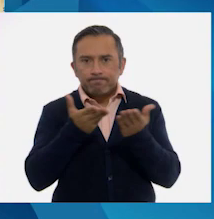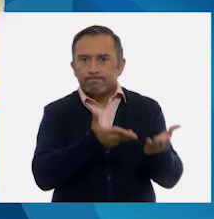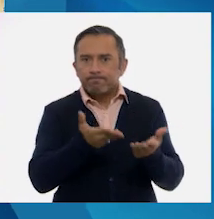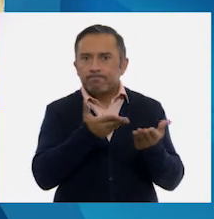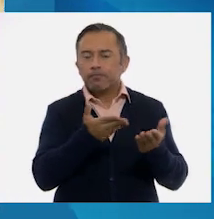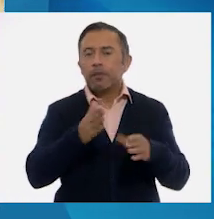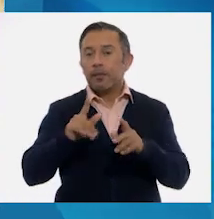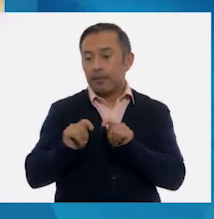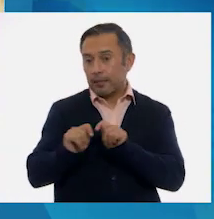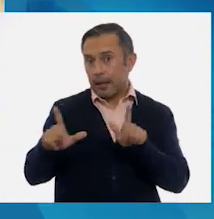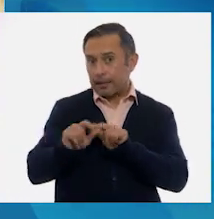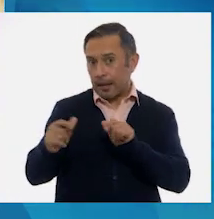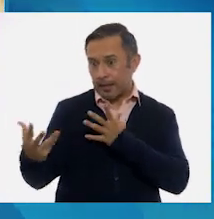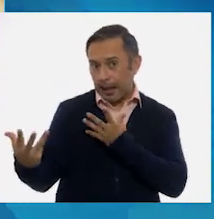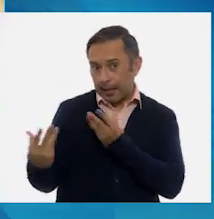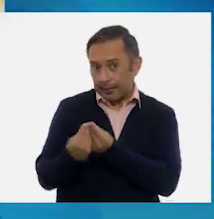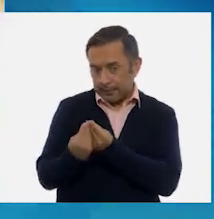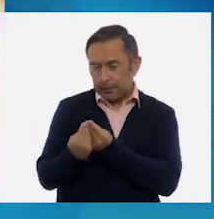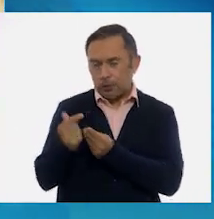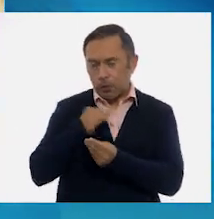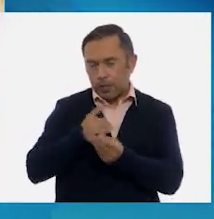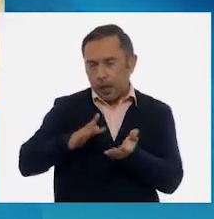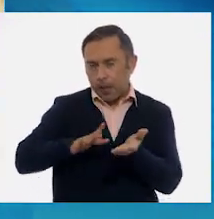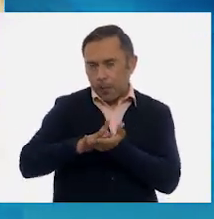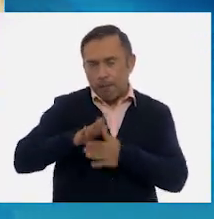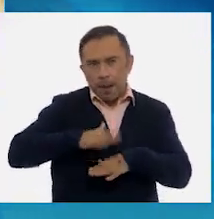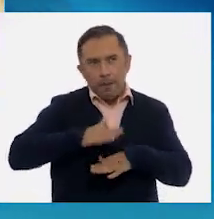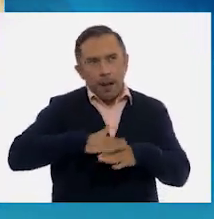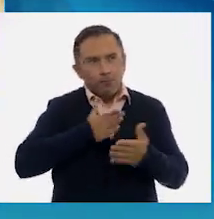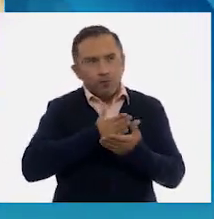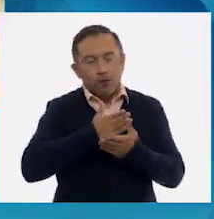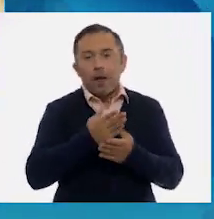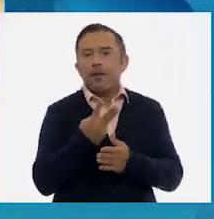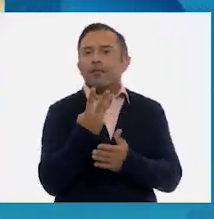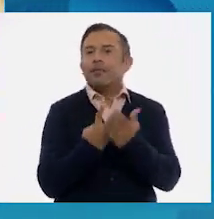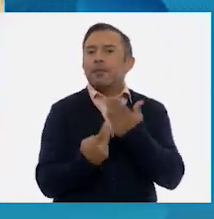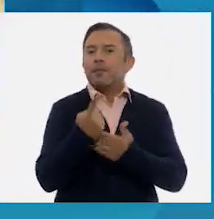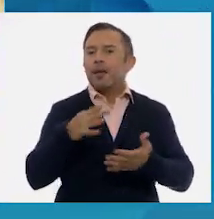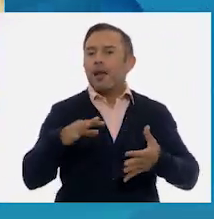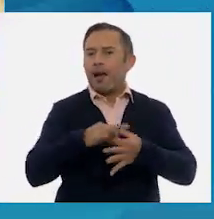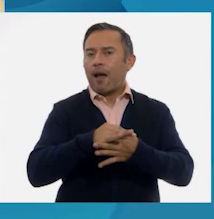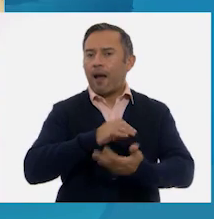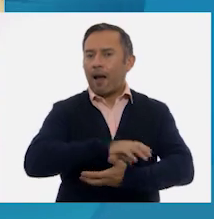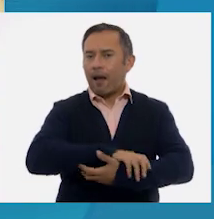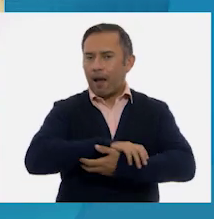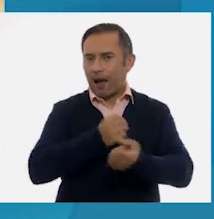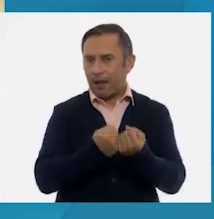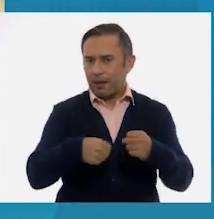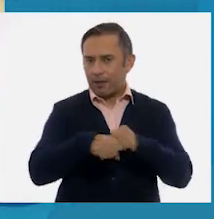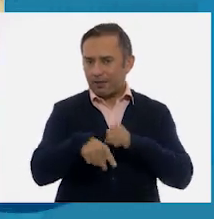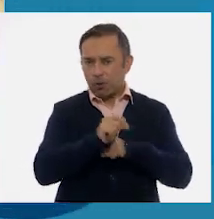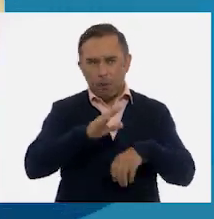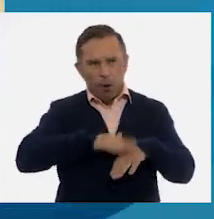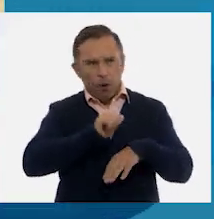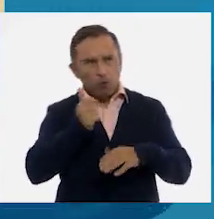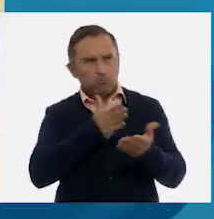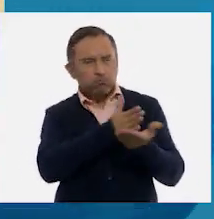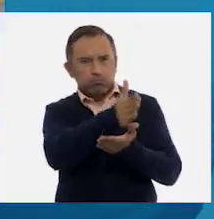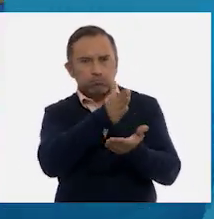avanzar más allá de los dominios de la Triple Alianza. Conozcamos cuáles fueron esos